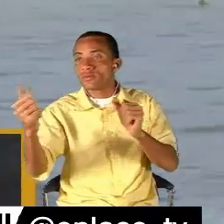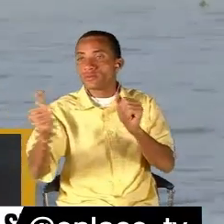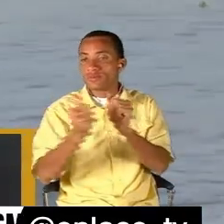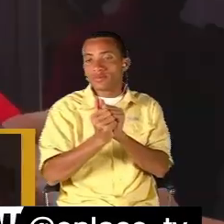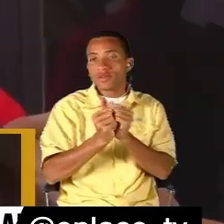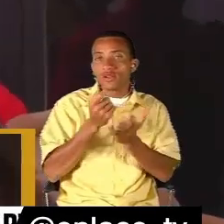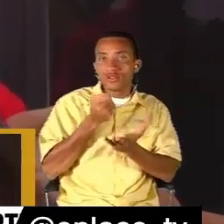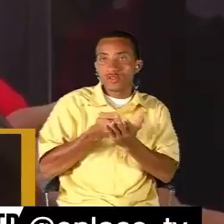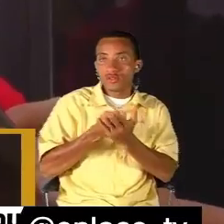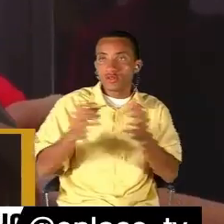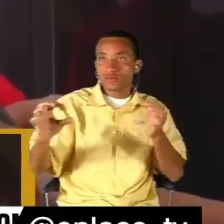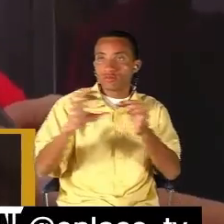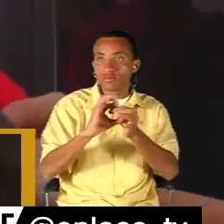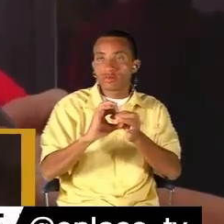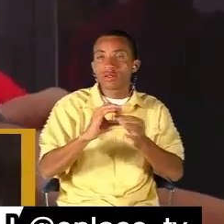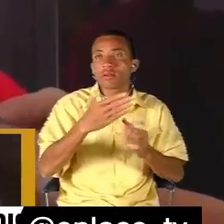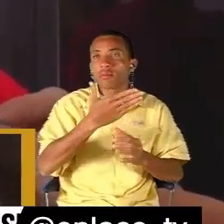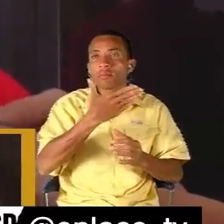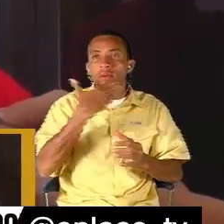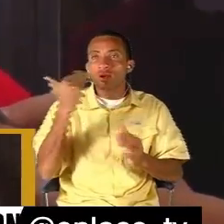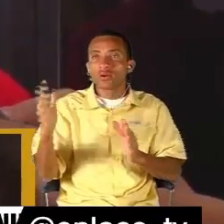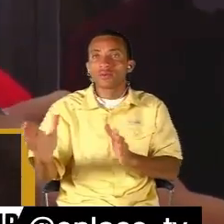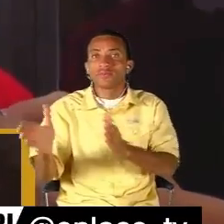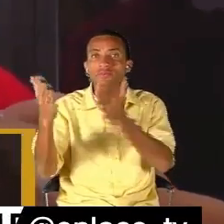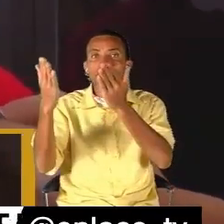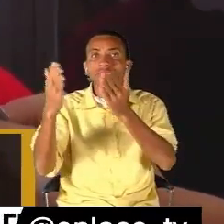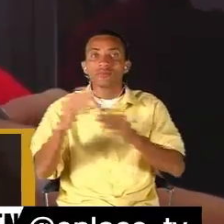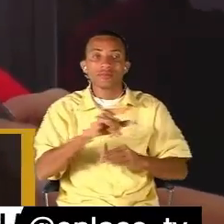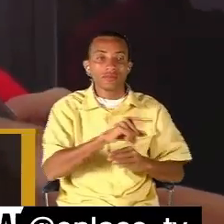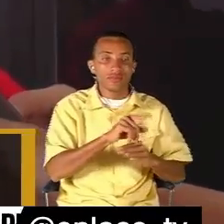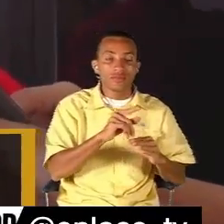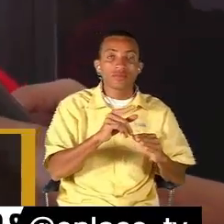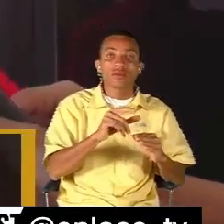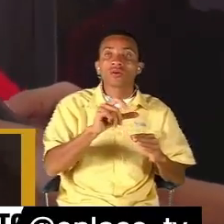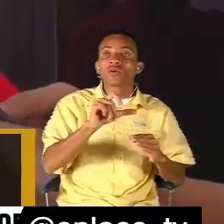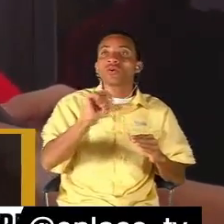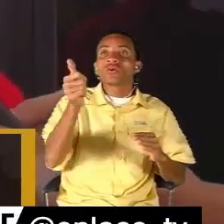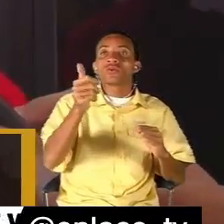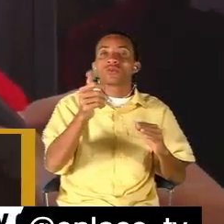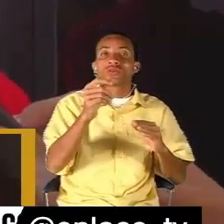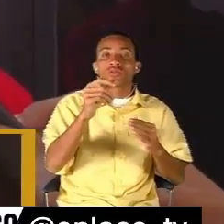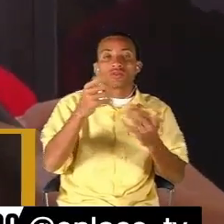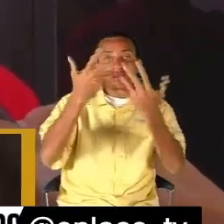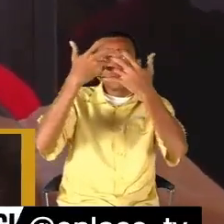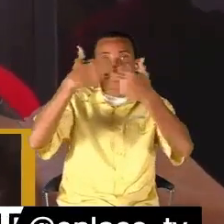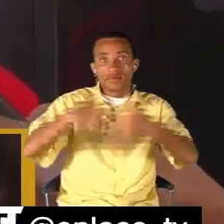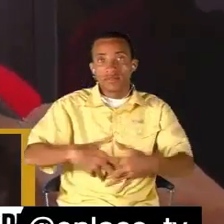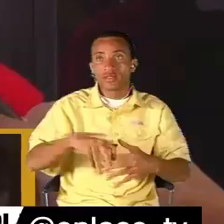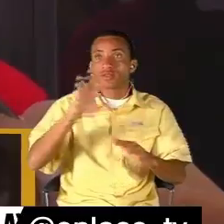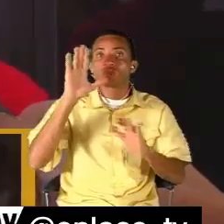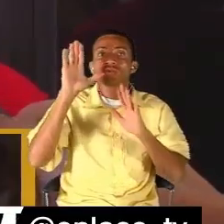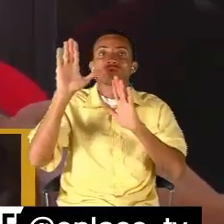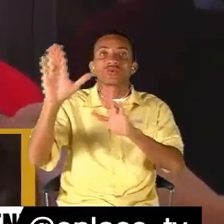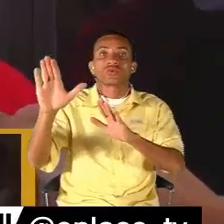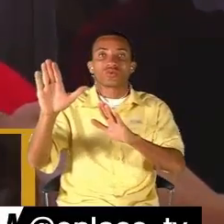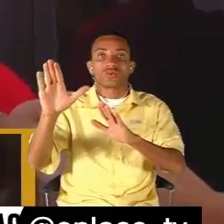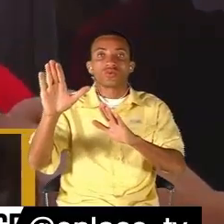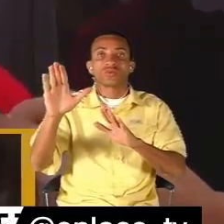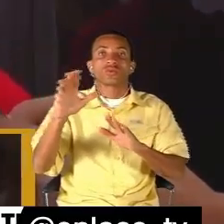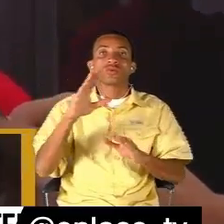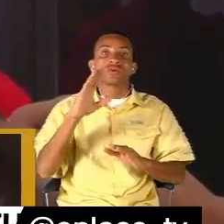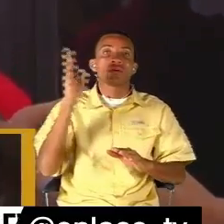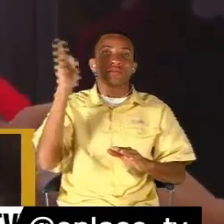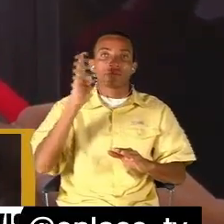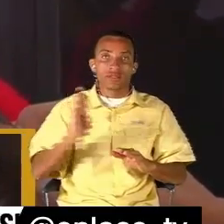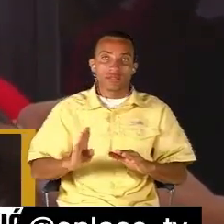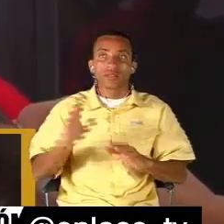que tenga mejores calidades que la que tiene la firma brasileña, que es la que tiene hoy problemas, no en Colombia, sino problemas